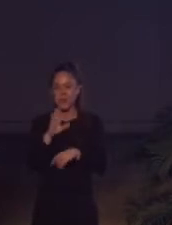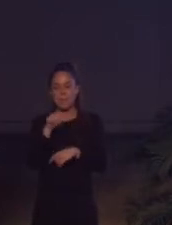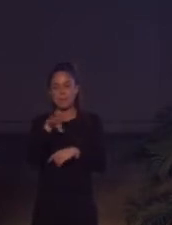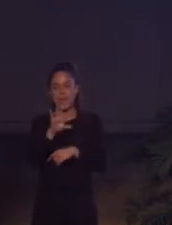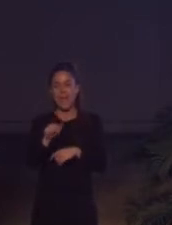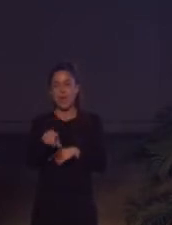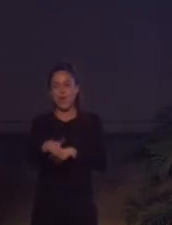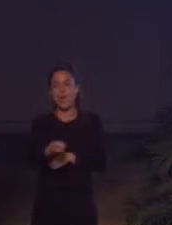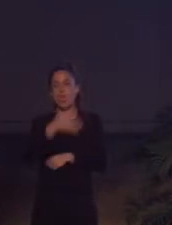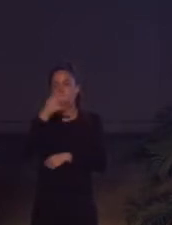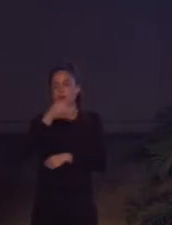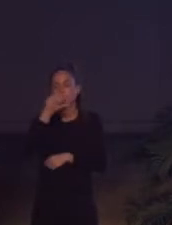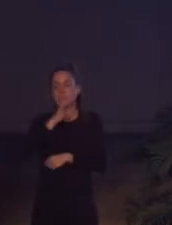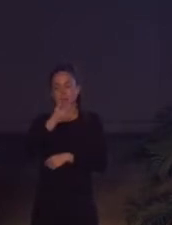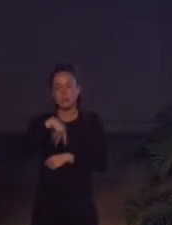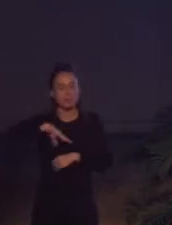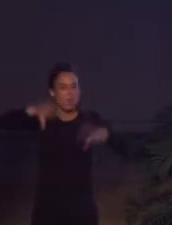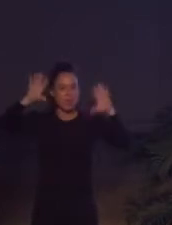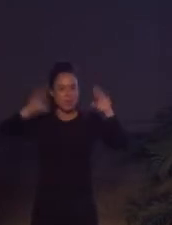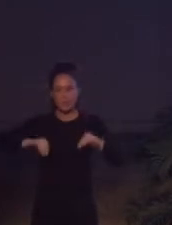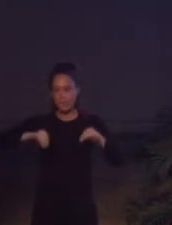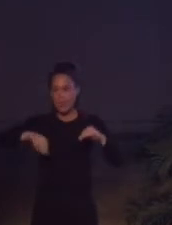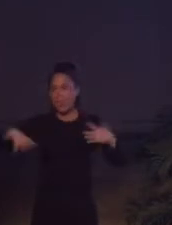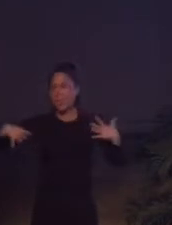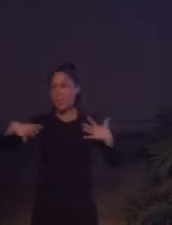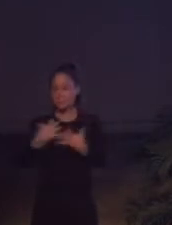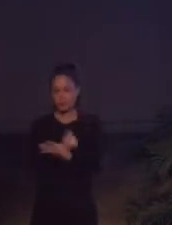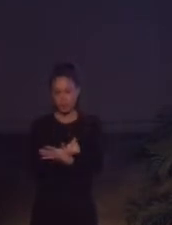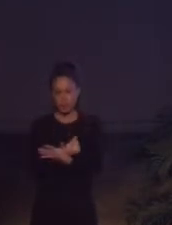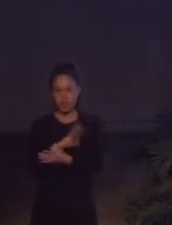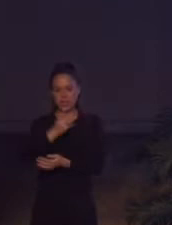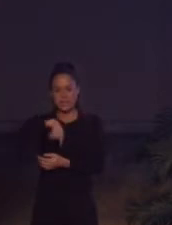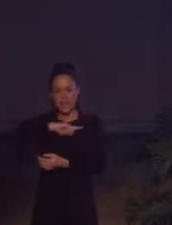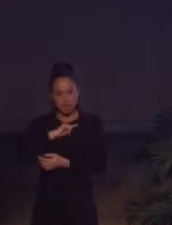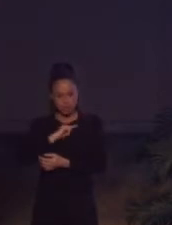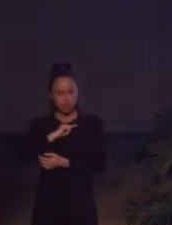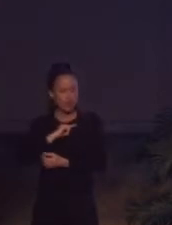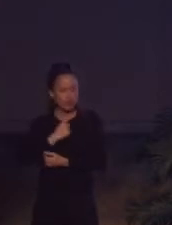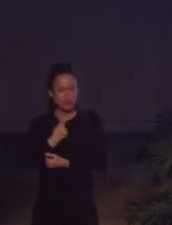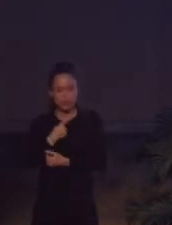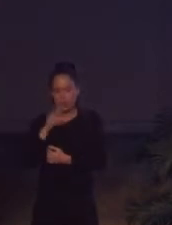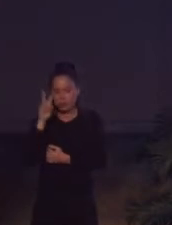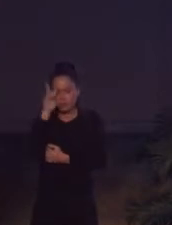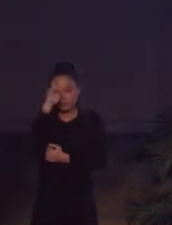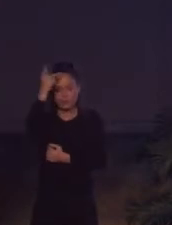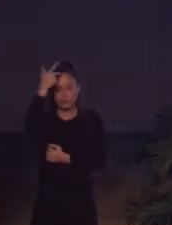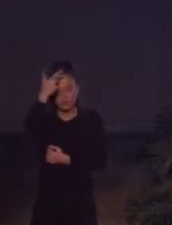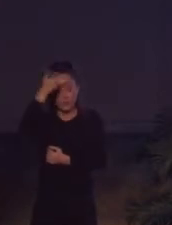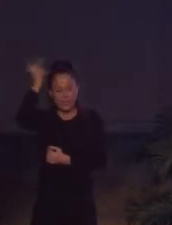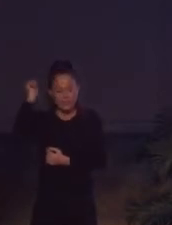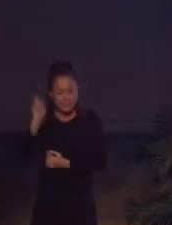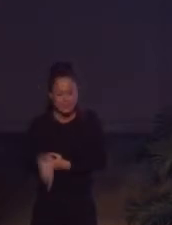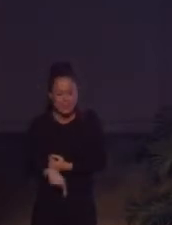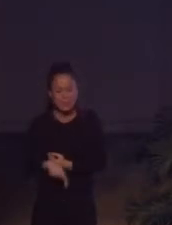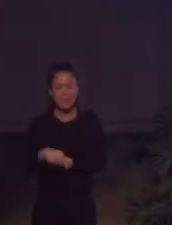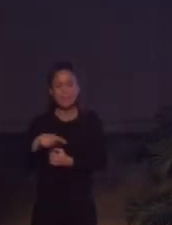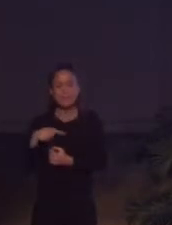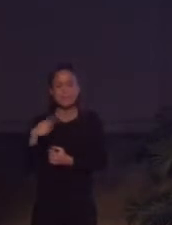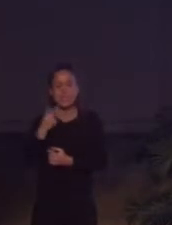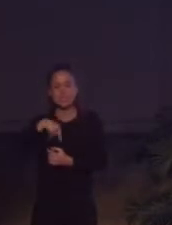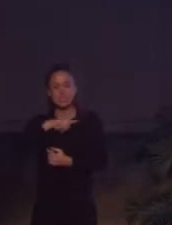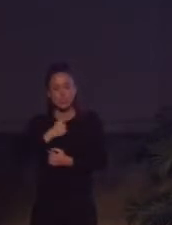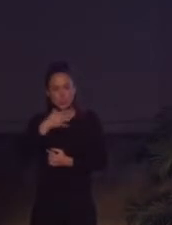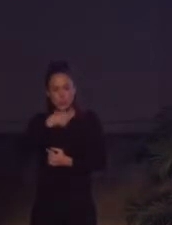que yo creo que nos cambió la vida a todos. También reflejamos a De la Grace Volcano, en el parole de Queer 2 intentamos hablar de